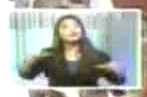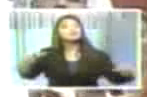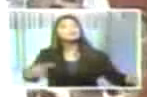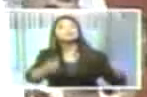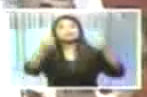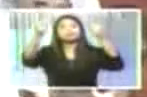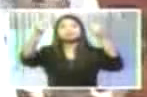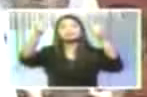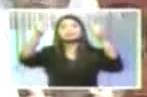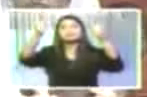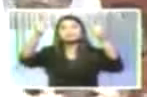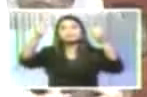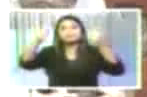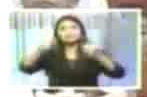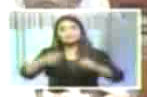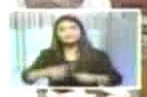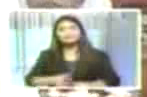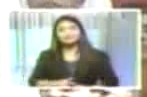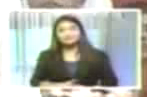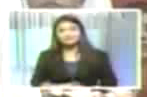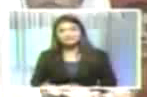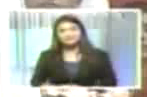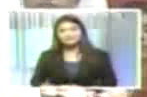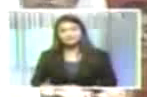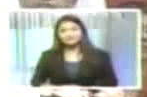rescatamos.